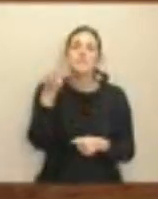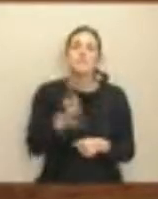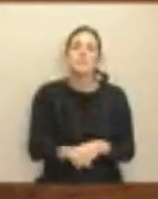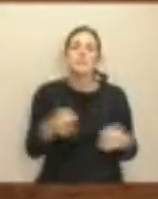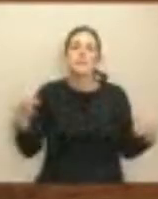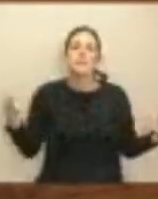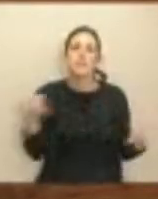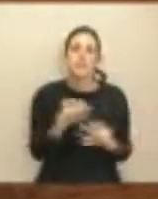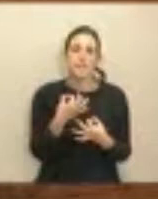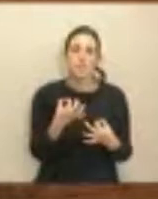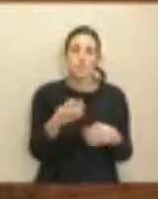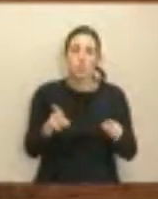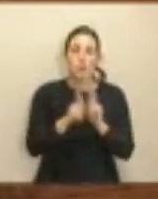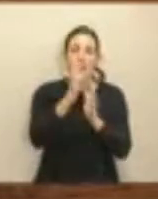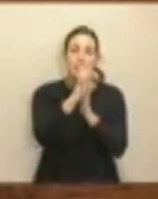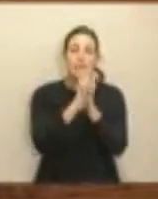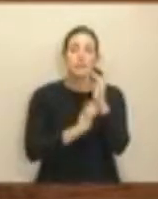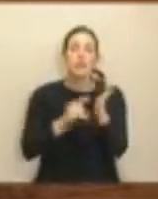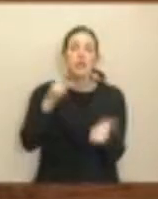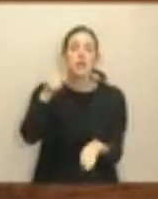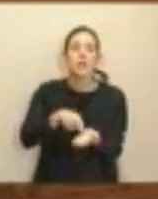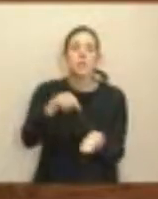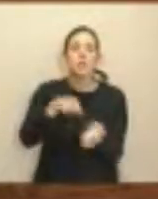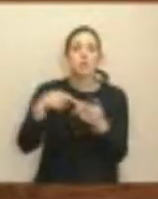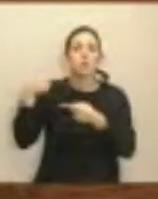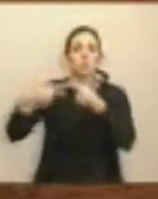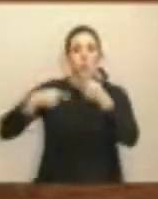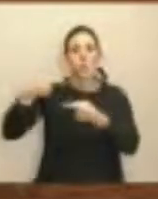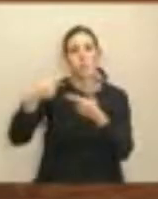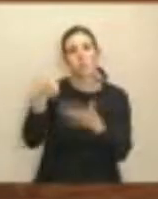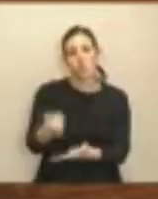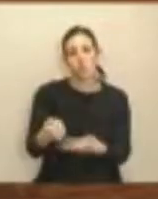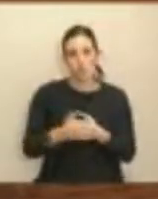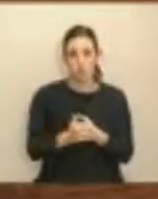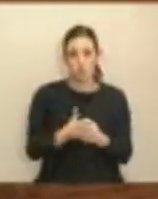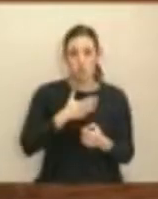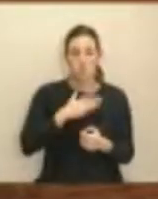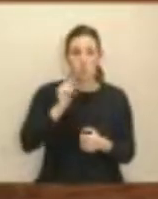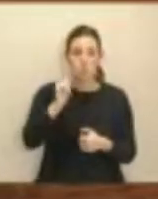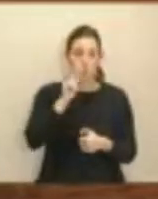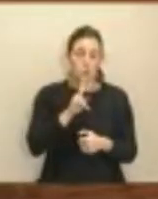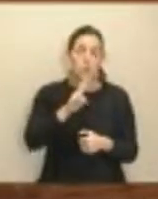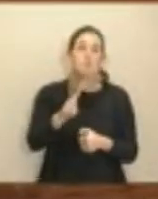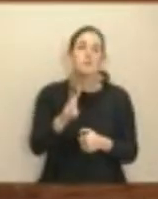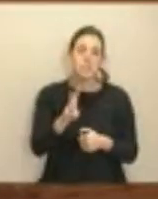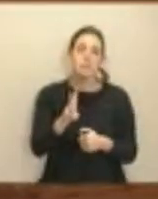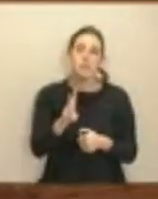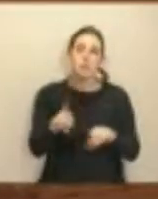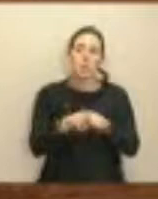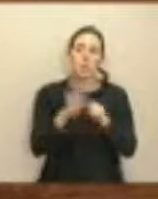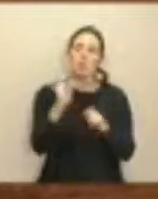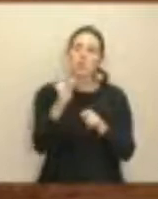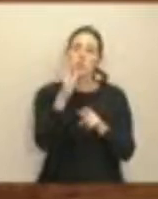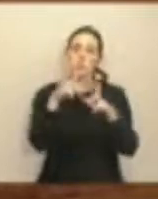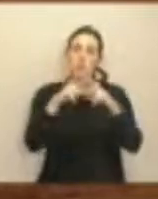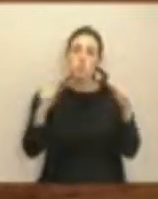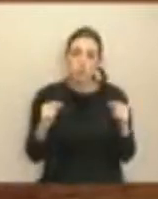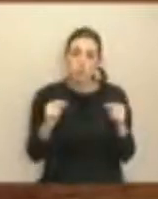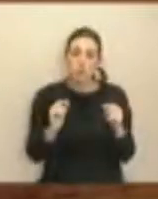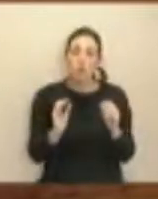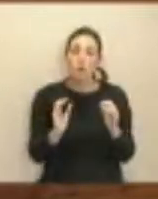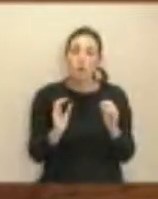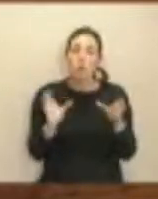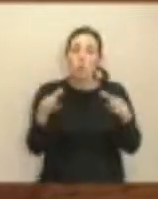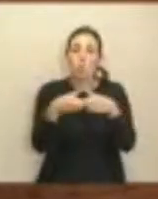se hubiese rebajado el impuesto de sucesiones. Desde nuestro punto de vista, le conviene a Asturias. El Partido